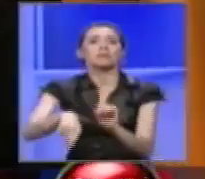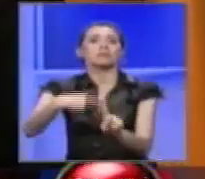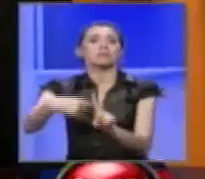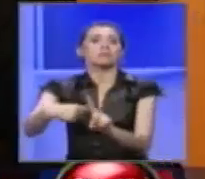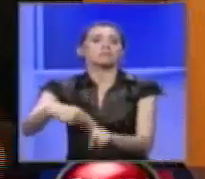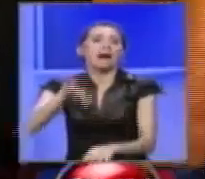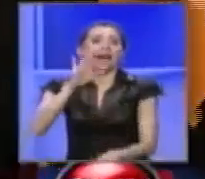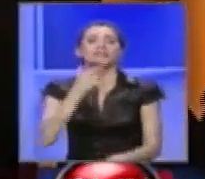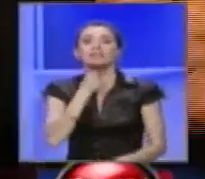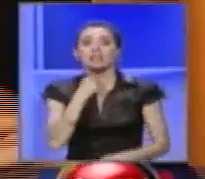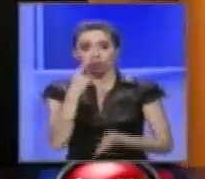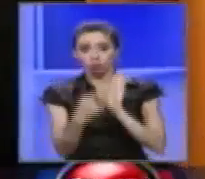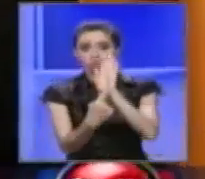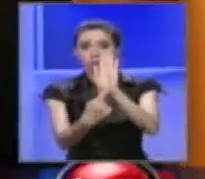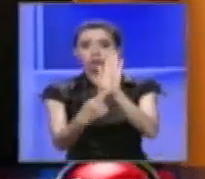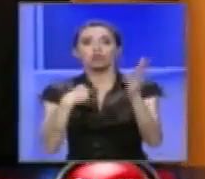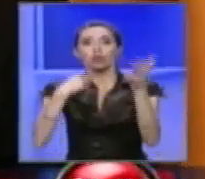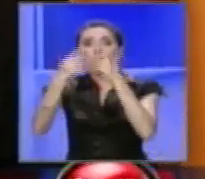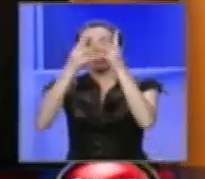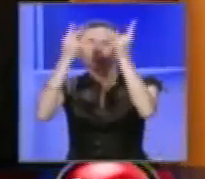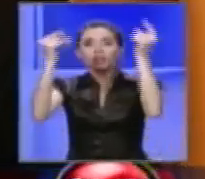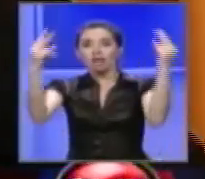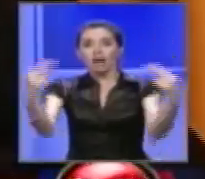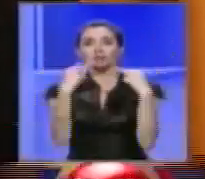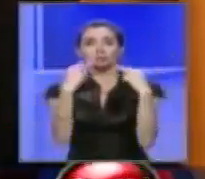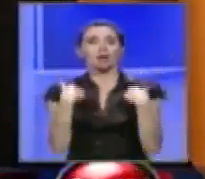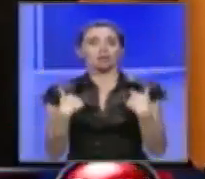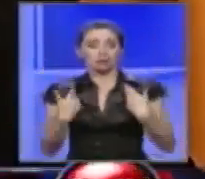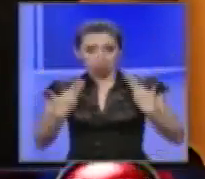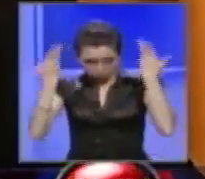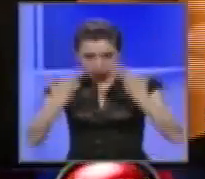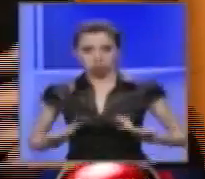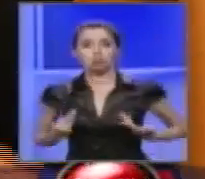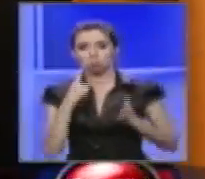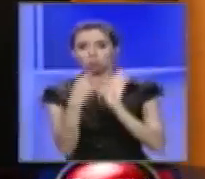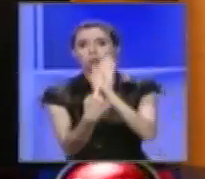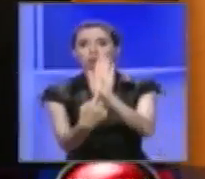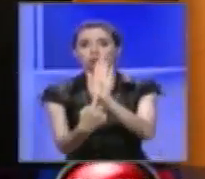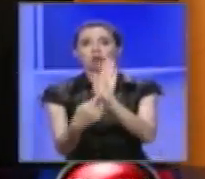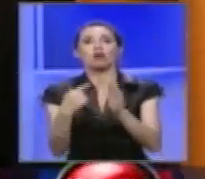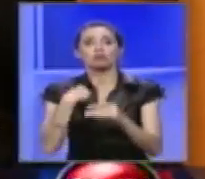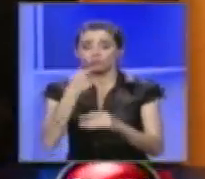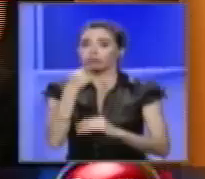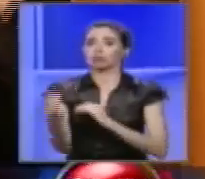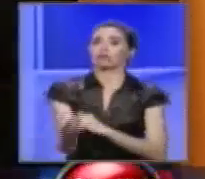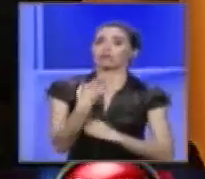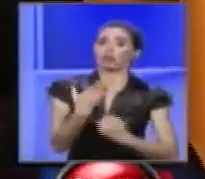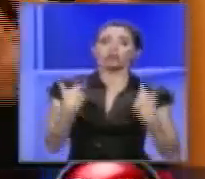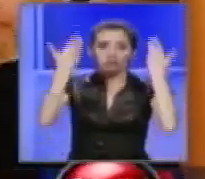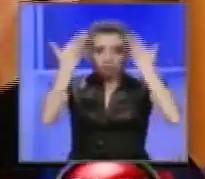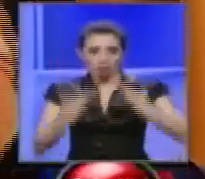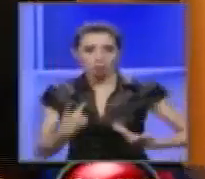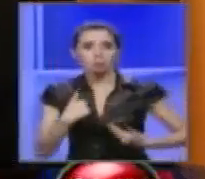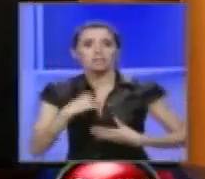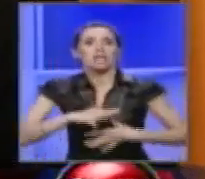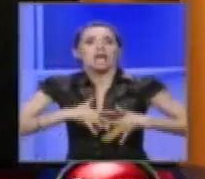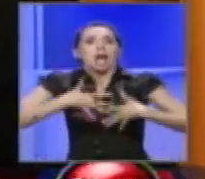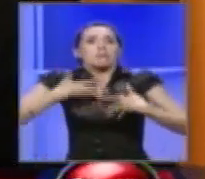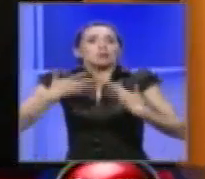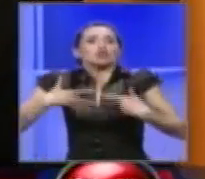único que quiero es presentar mi transparencia y presentarme tal cual, vulnerable, y este soy yo y estas son mis emociones. Y